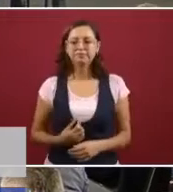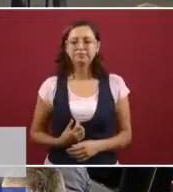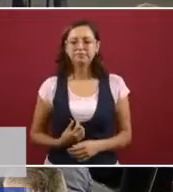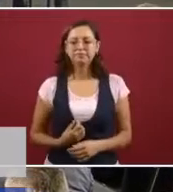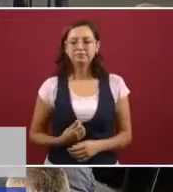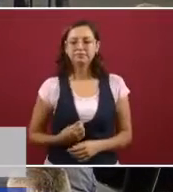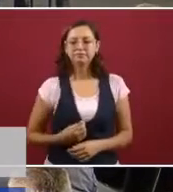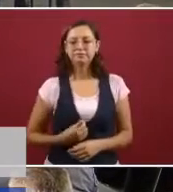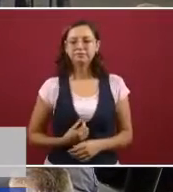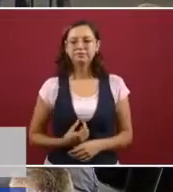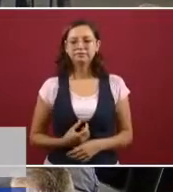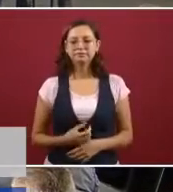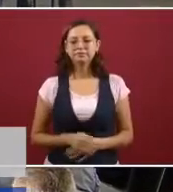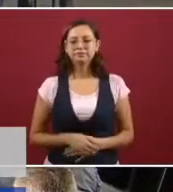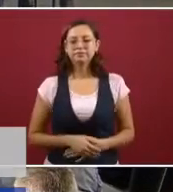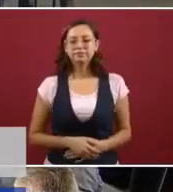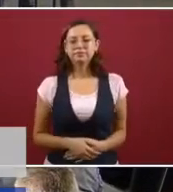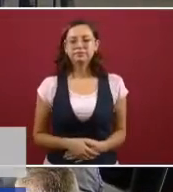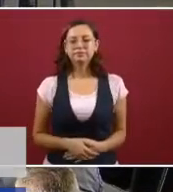con autoridades.